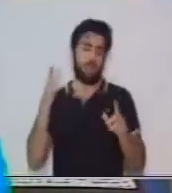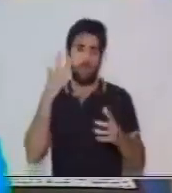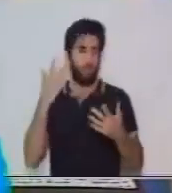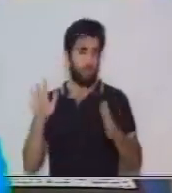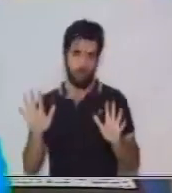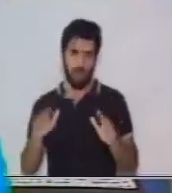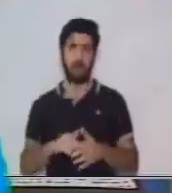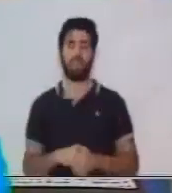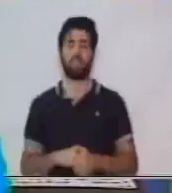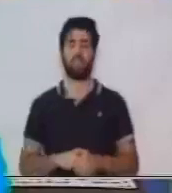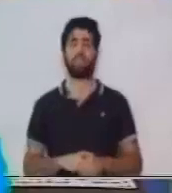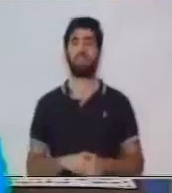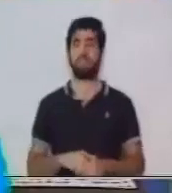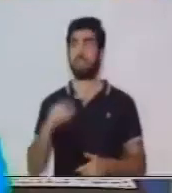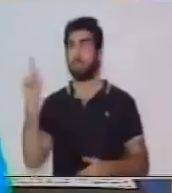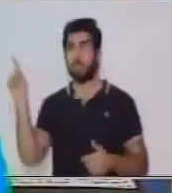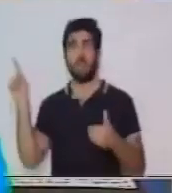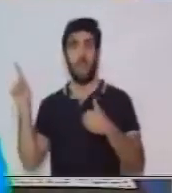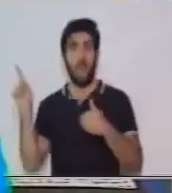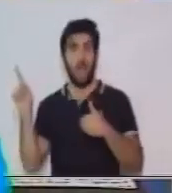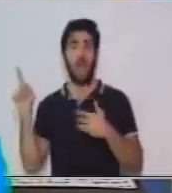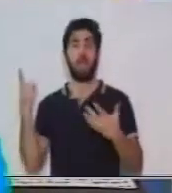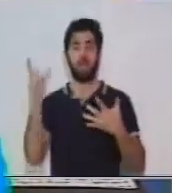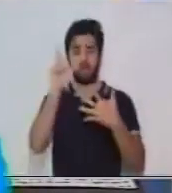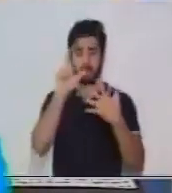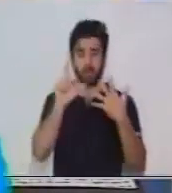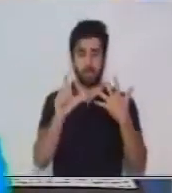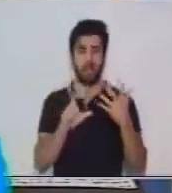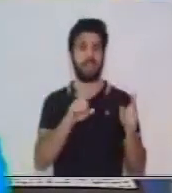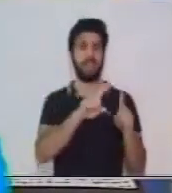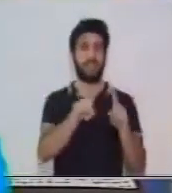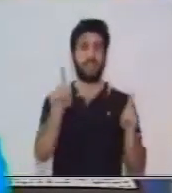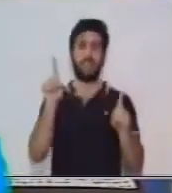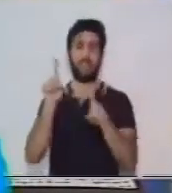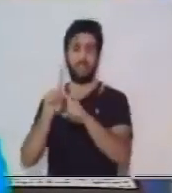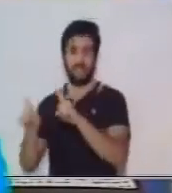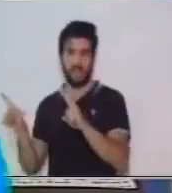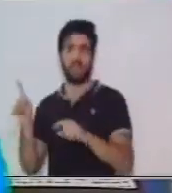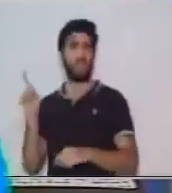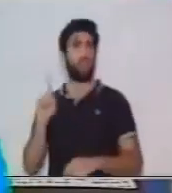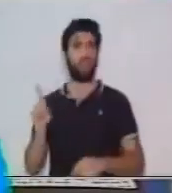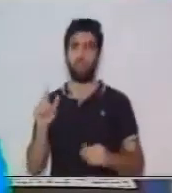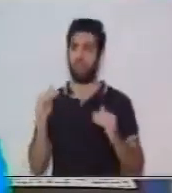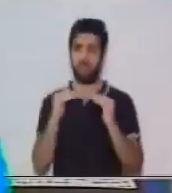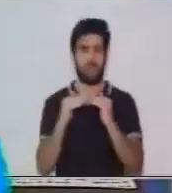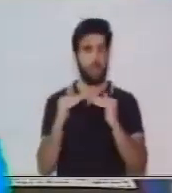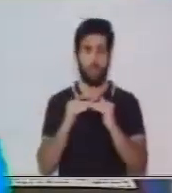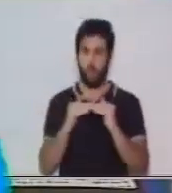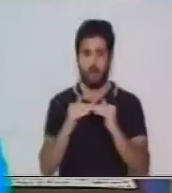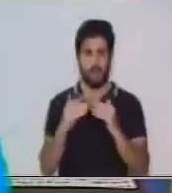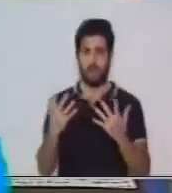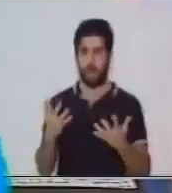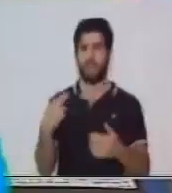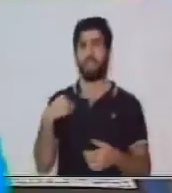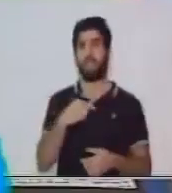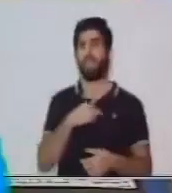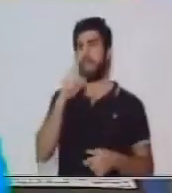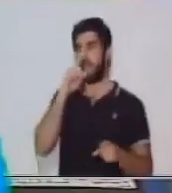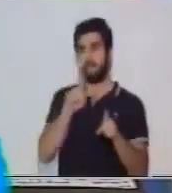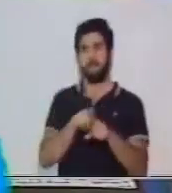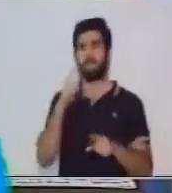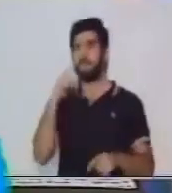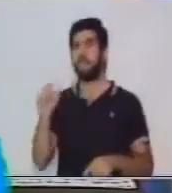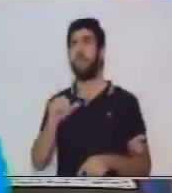bien. Tiene características muy diferentes, pero no nos quedamos ahí. ¿Qué otra mencionamos sobre